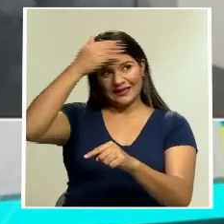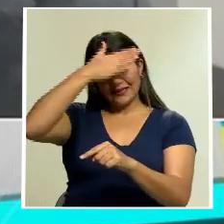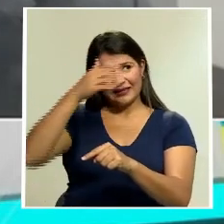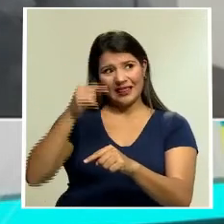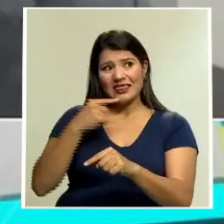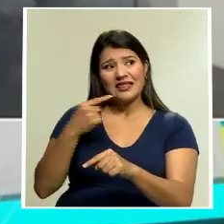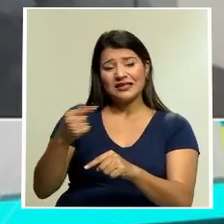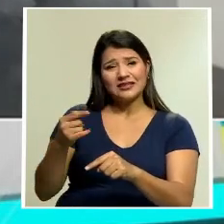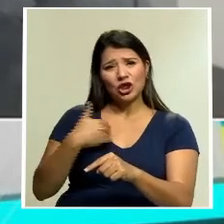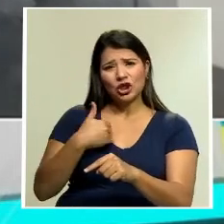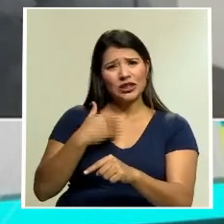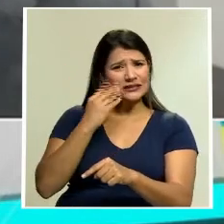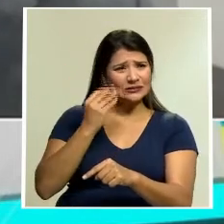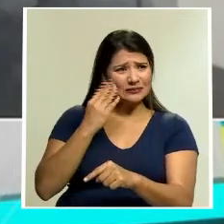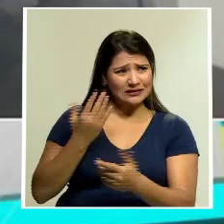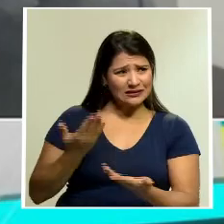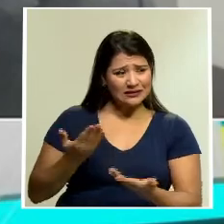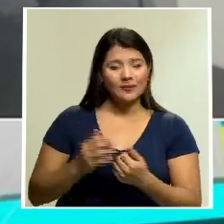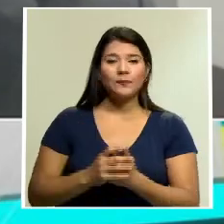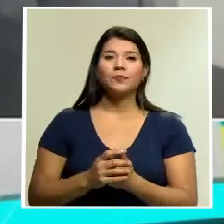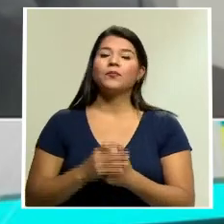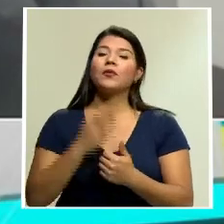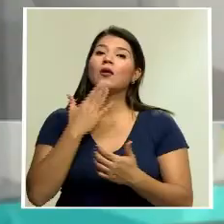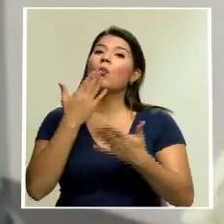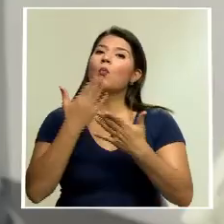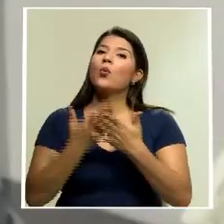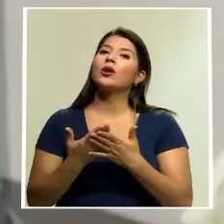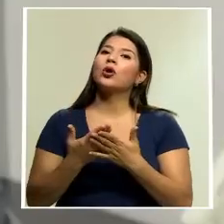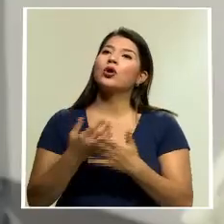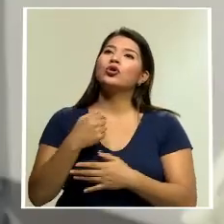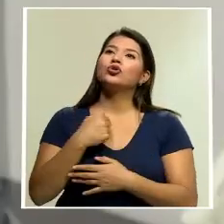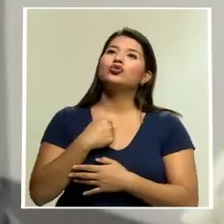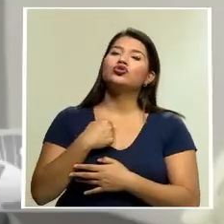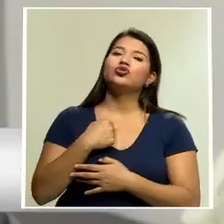experiencia? Bueno, yo no quisiera que me